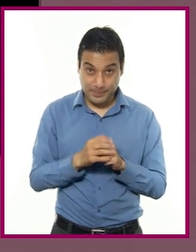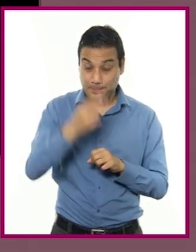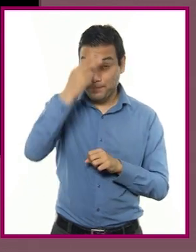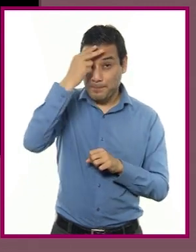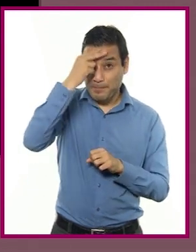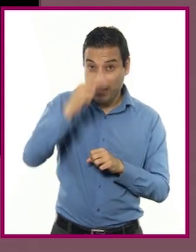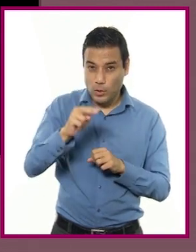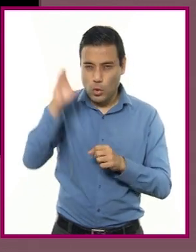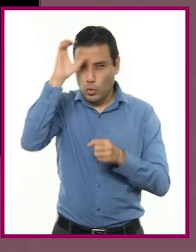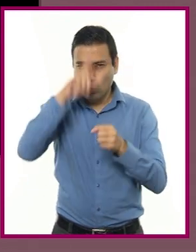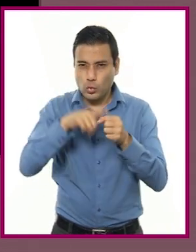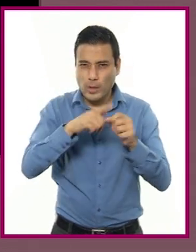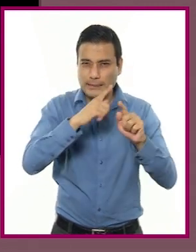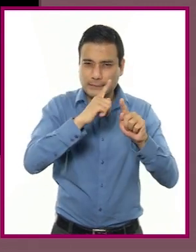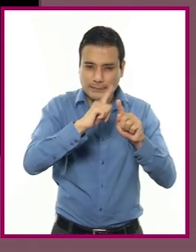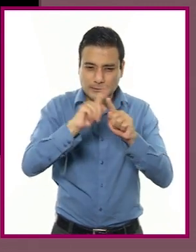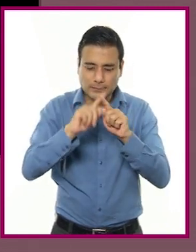cultural,